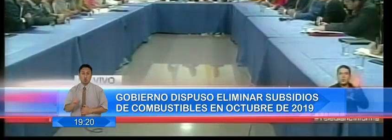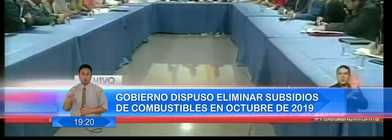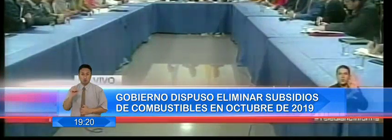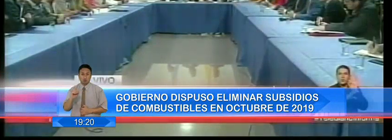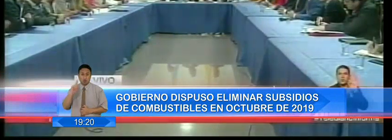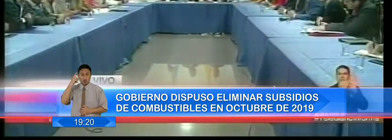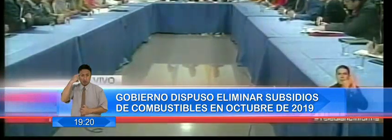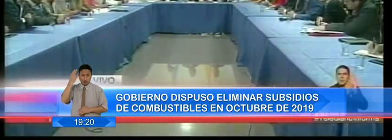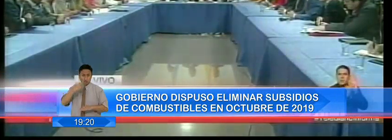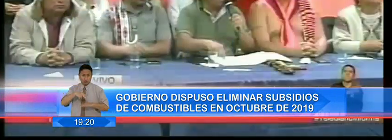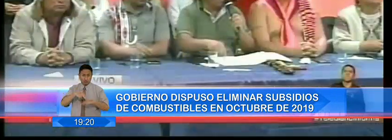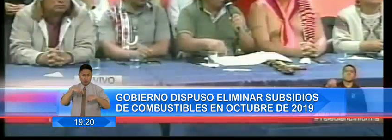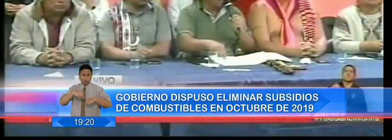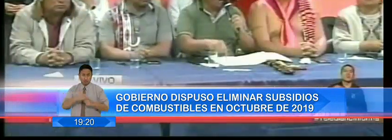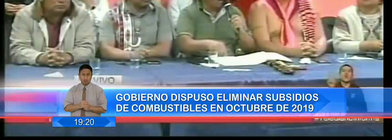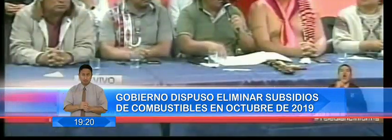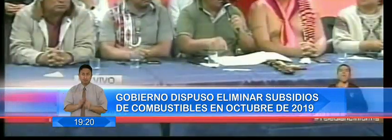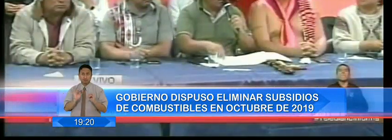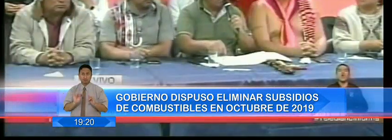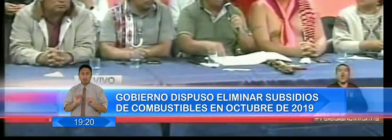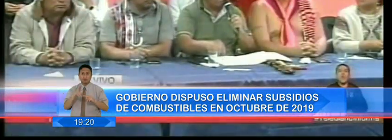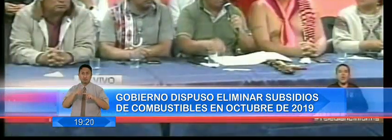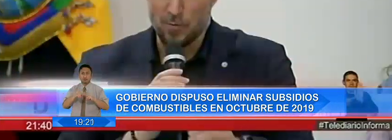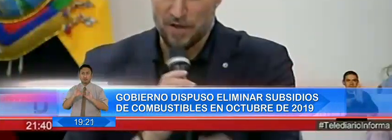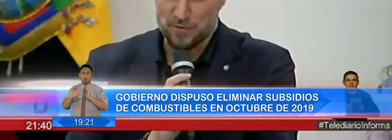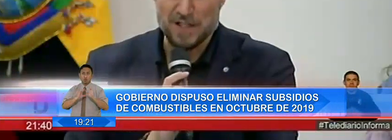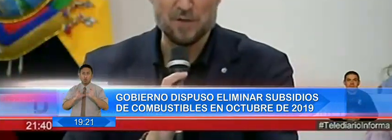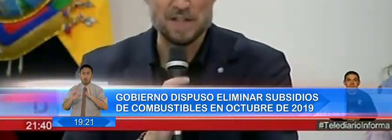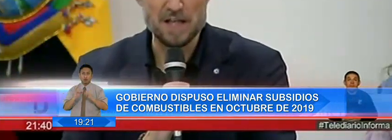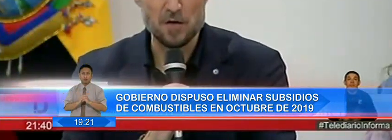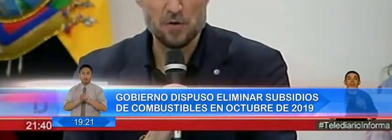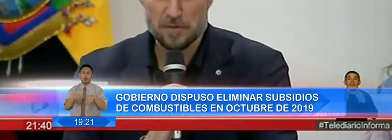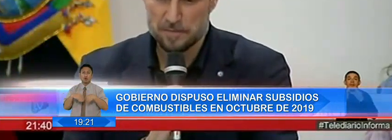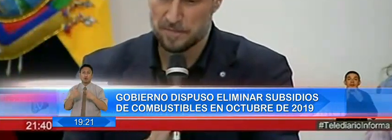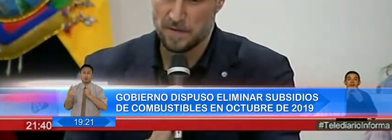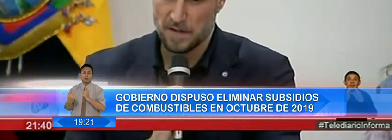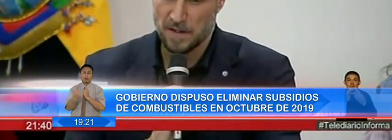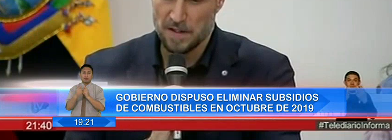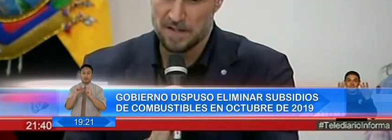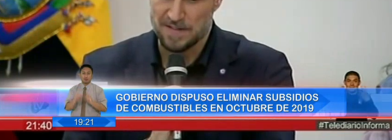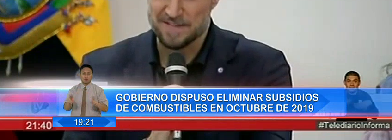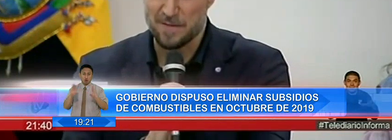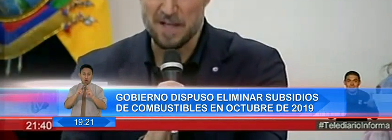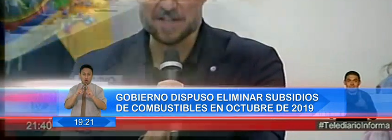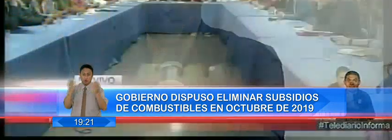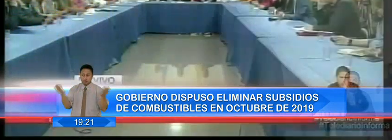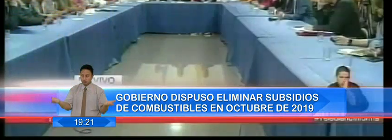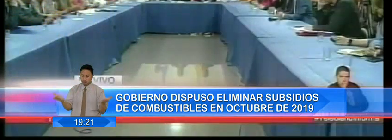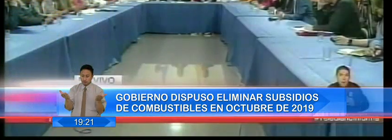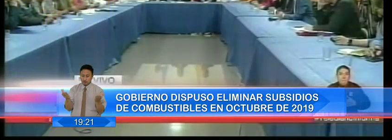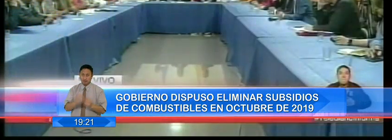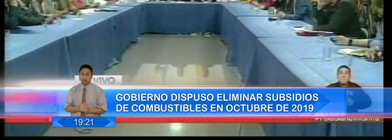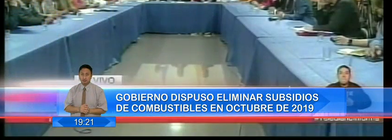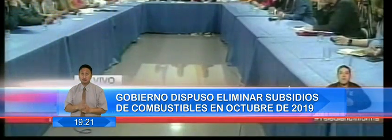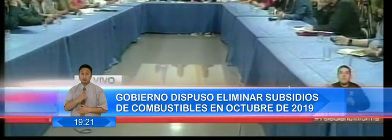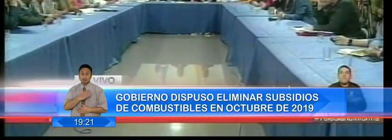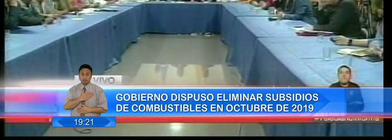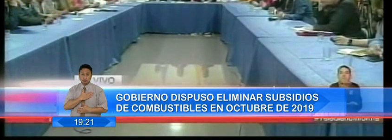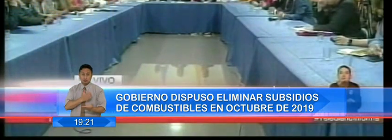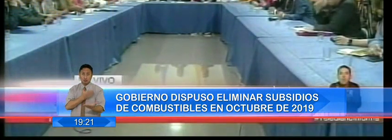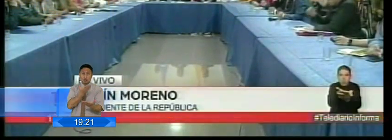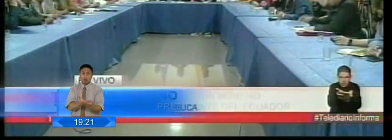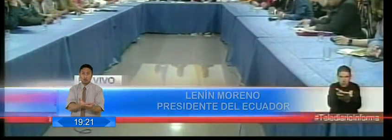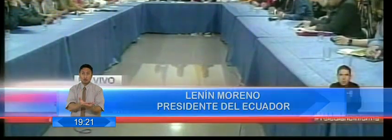e indígenas se sentaron para buscar una salida. Como mediador, las Naciones Unidas. Mi propuesta